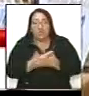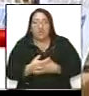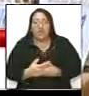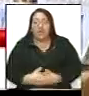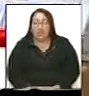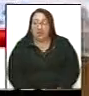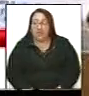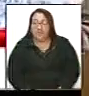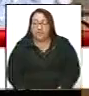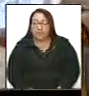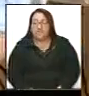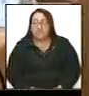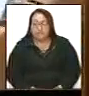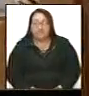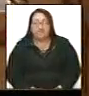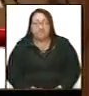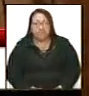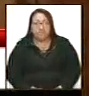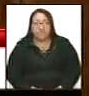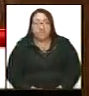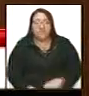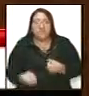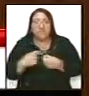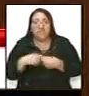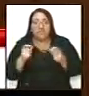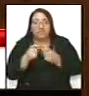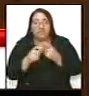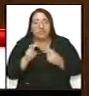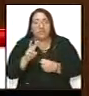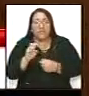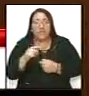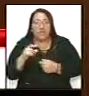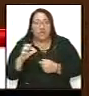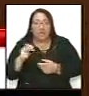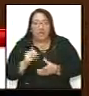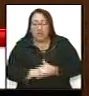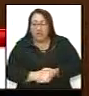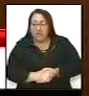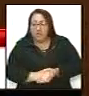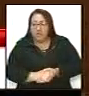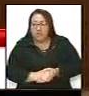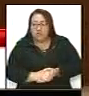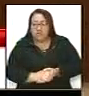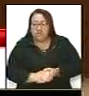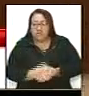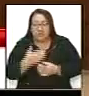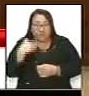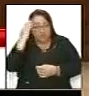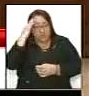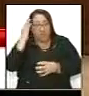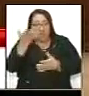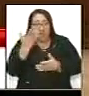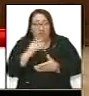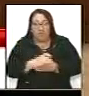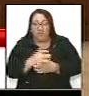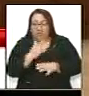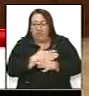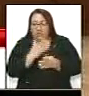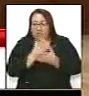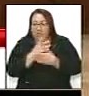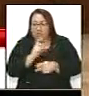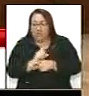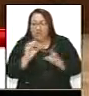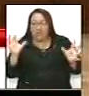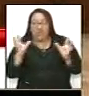Presidenta. Agradecemos la participación del congresista Vergara y consideraremos su pedido. La educación tiene que